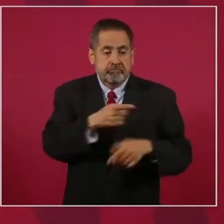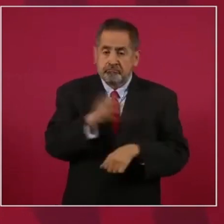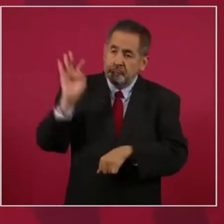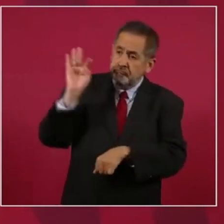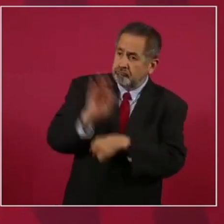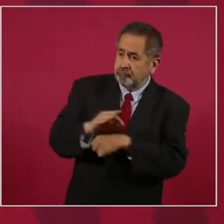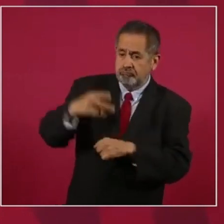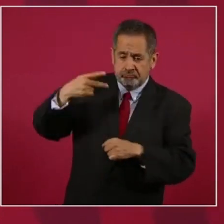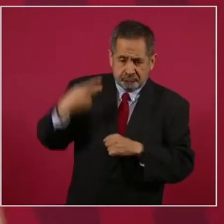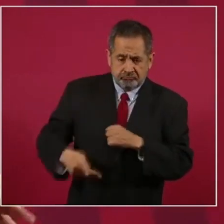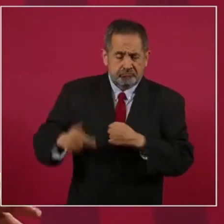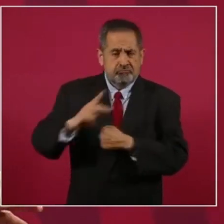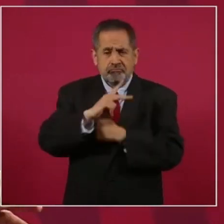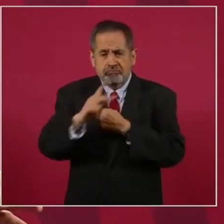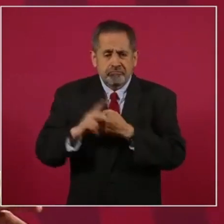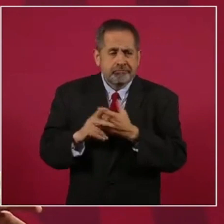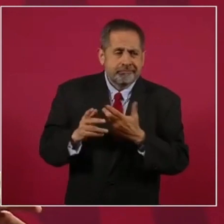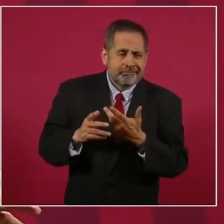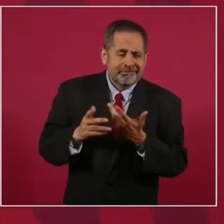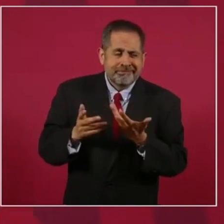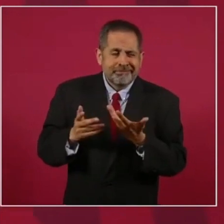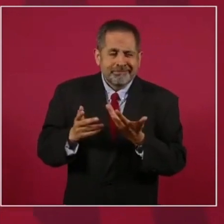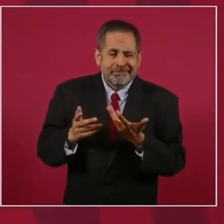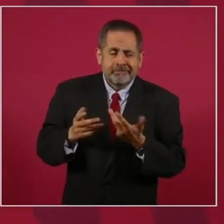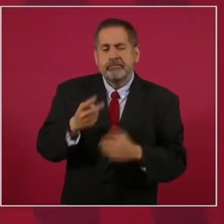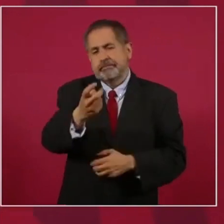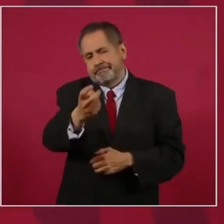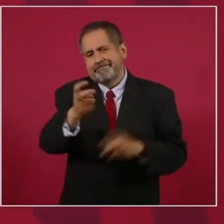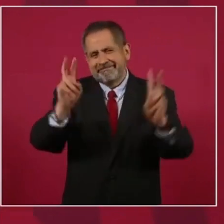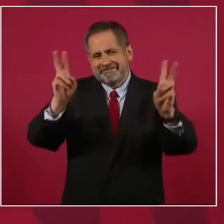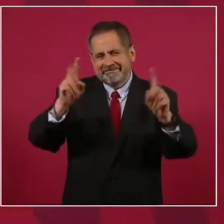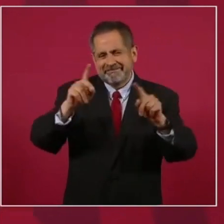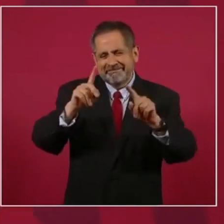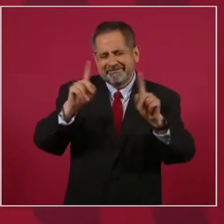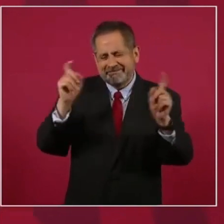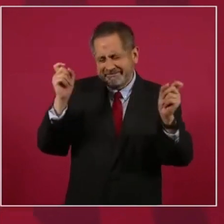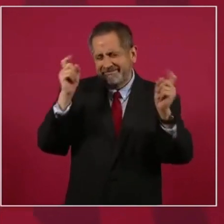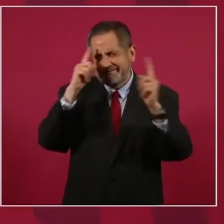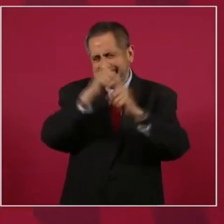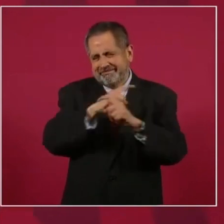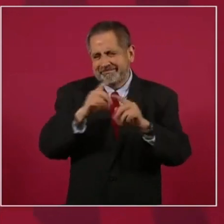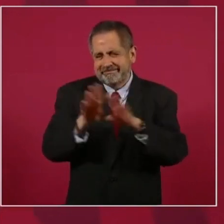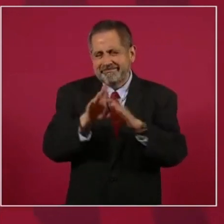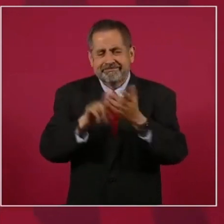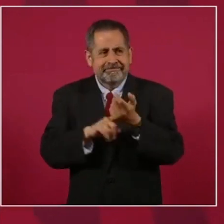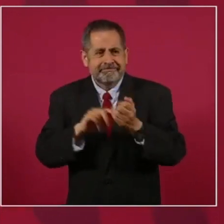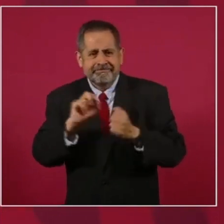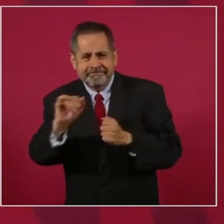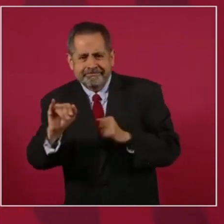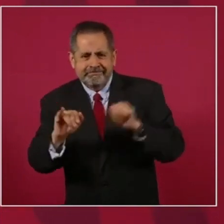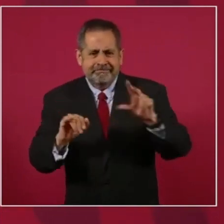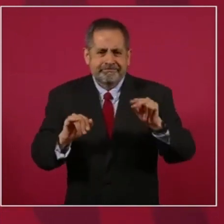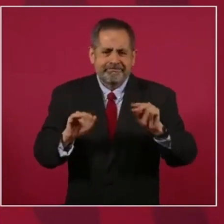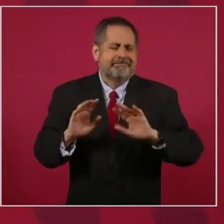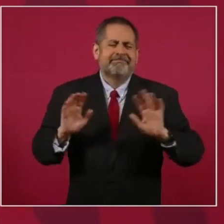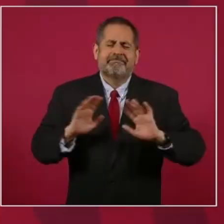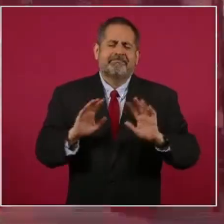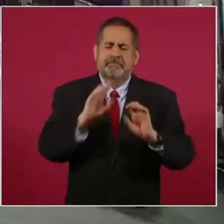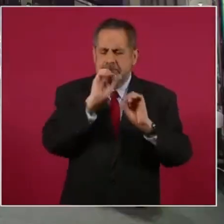patria. Entonces es un tema bastante complejo y vale más dejarlo